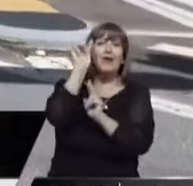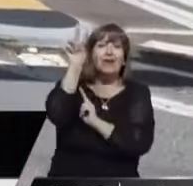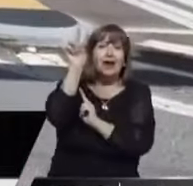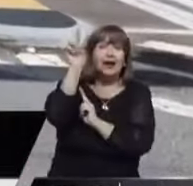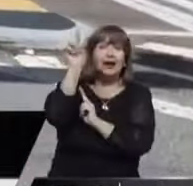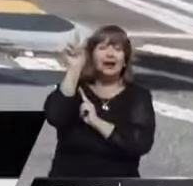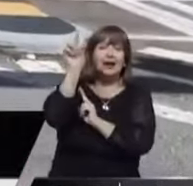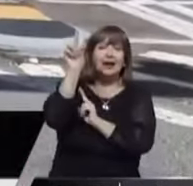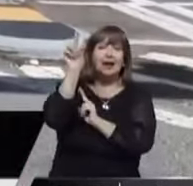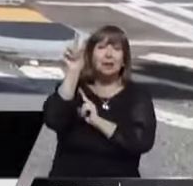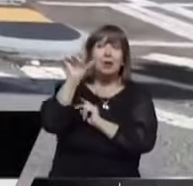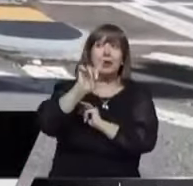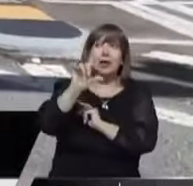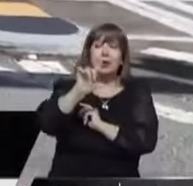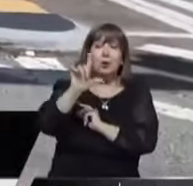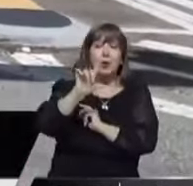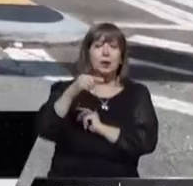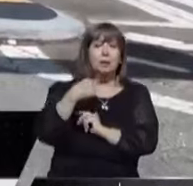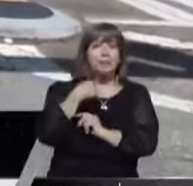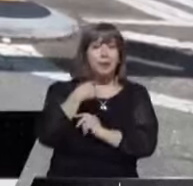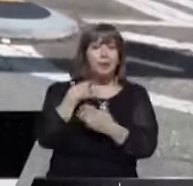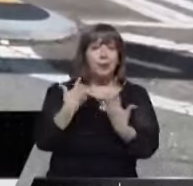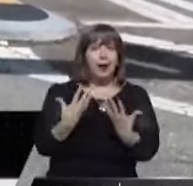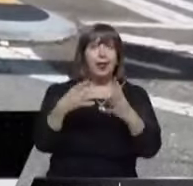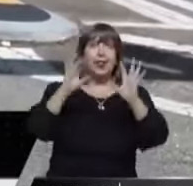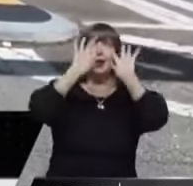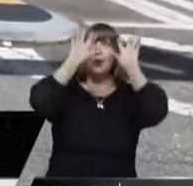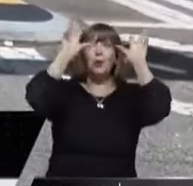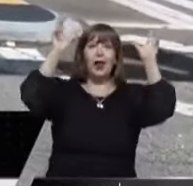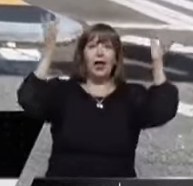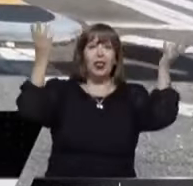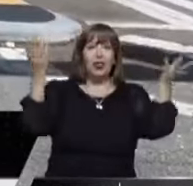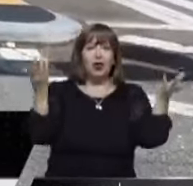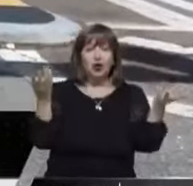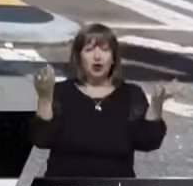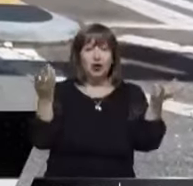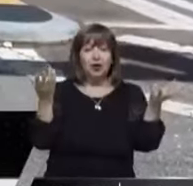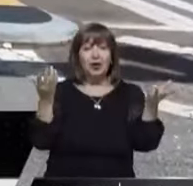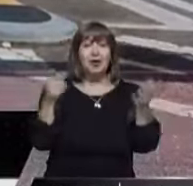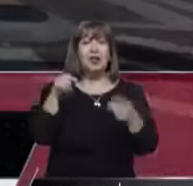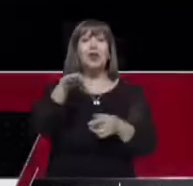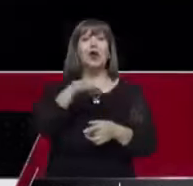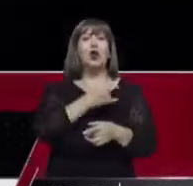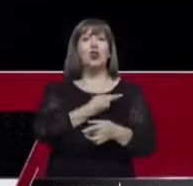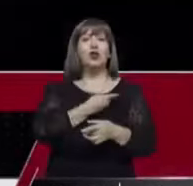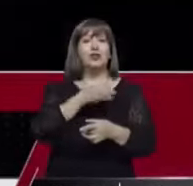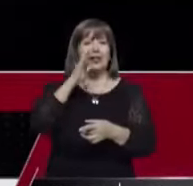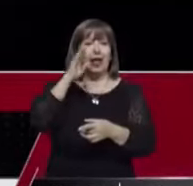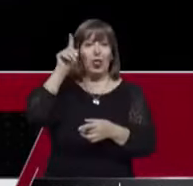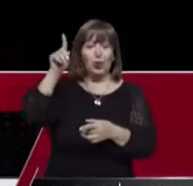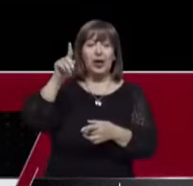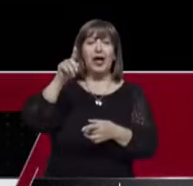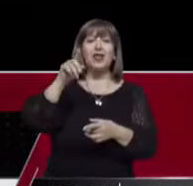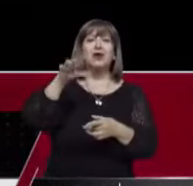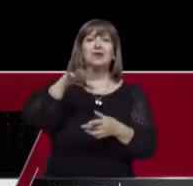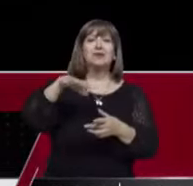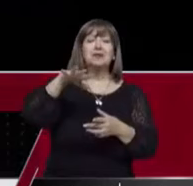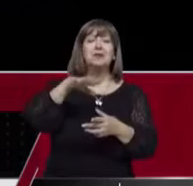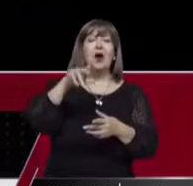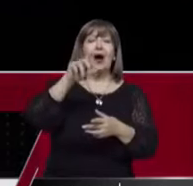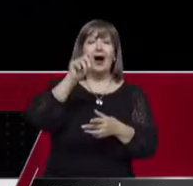Supuestamente el lunes puede llegar a estar nublado acá en Atlanta, donde el eclipse se va a ver en un 84